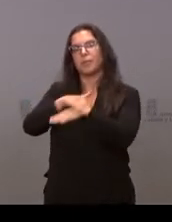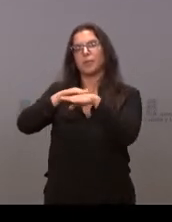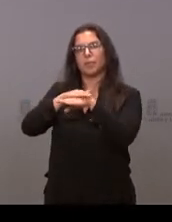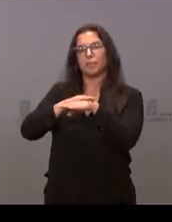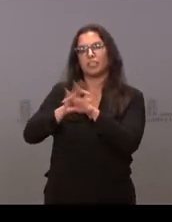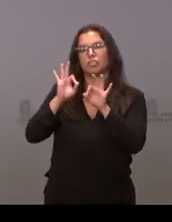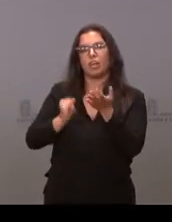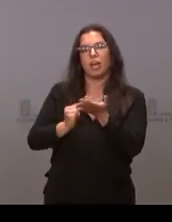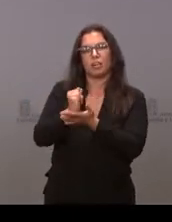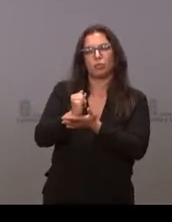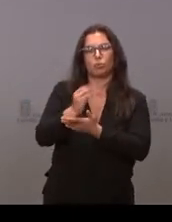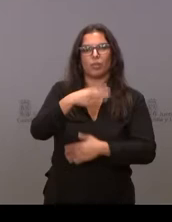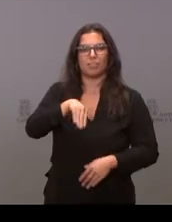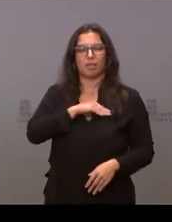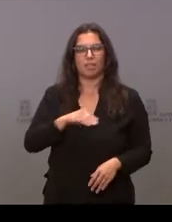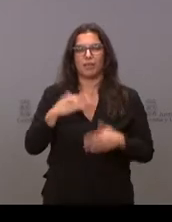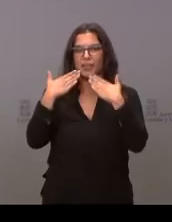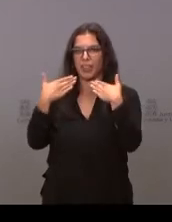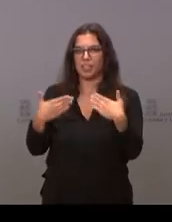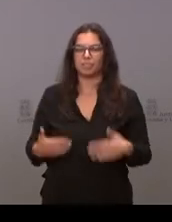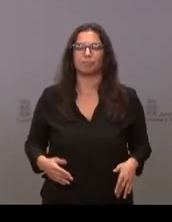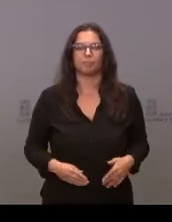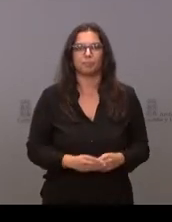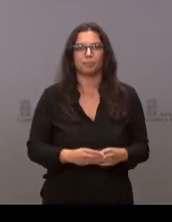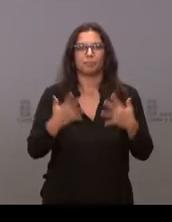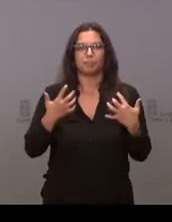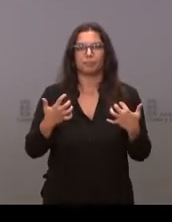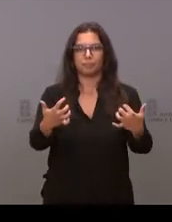de Agricultura de España. Muchas gracias.